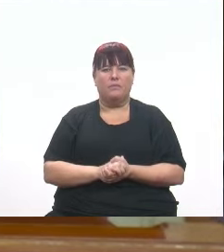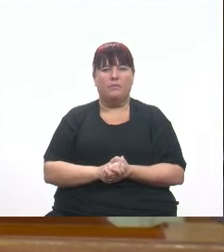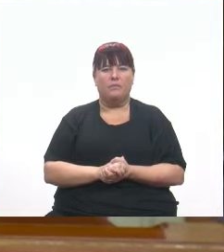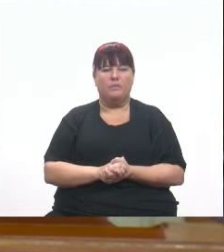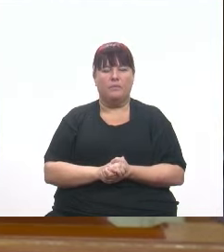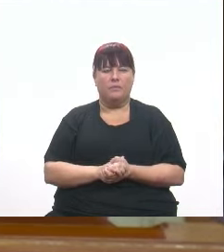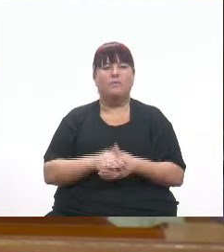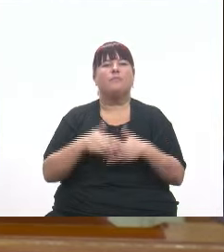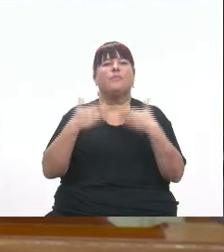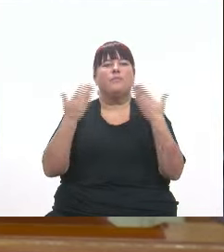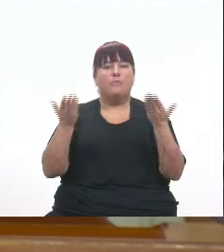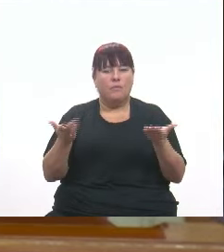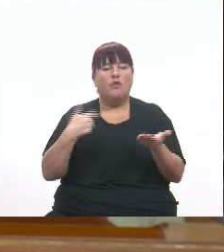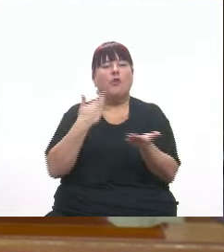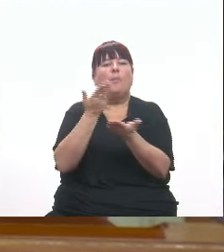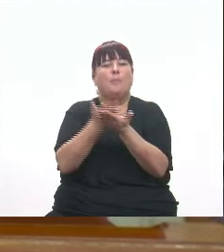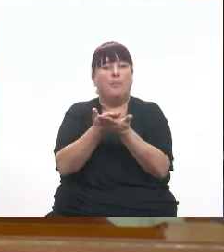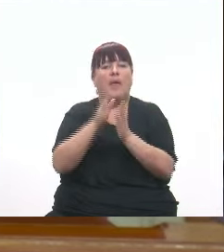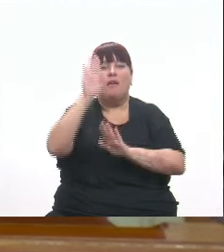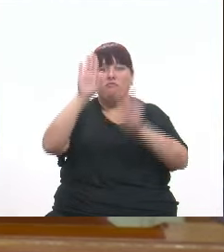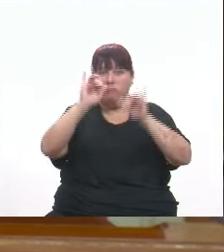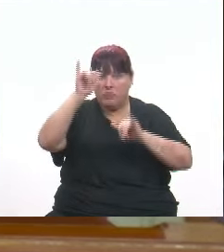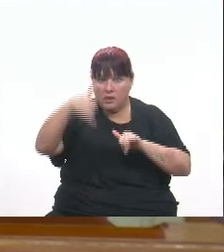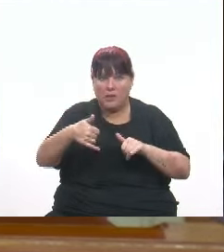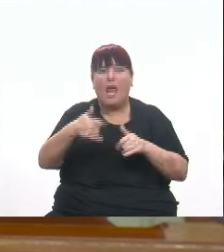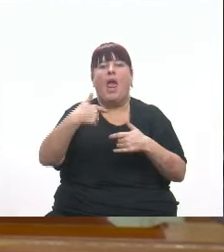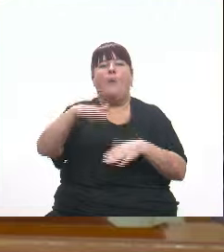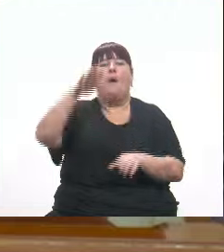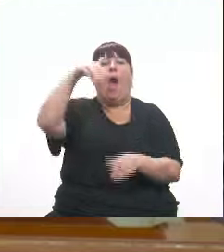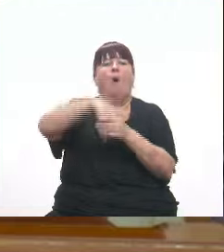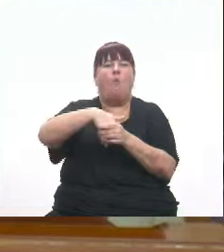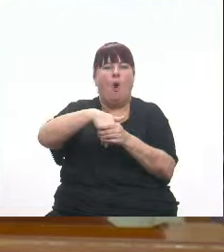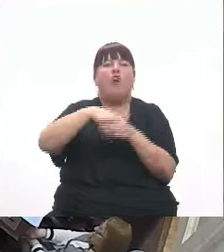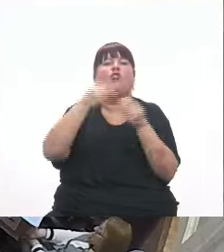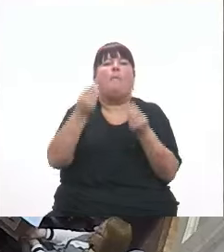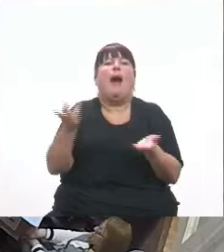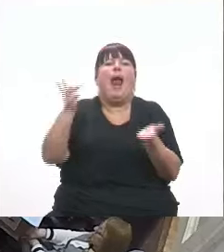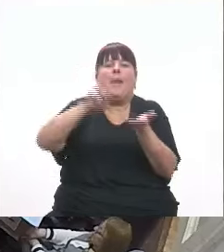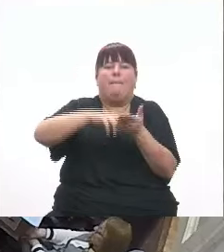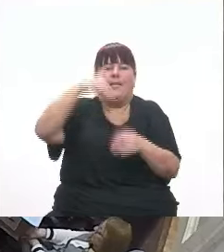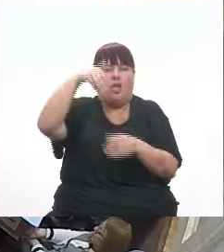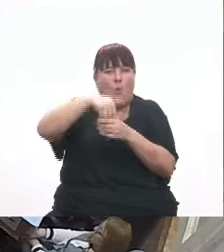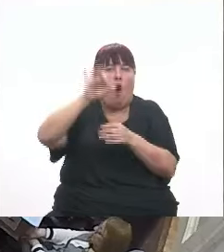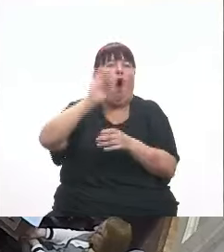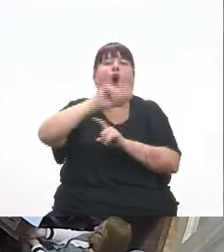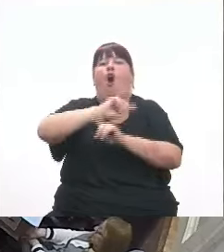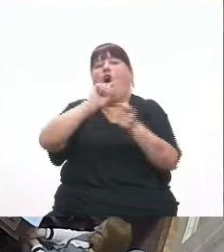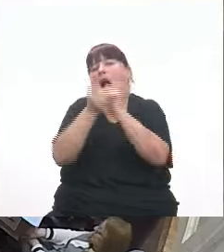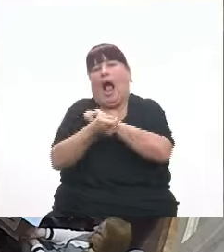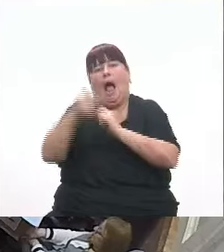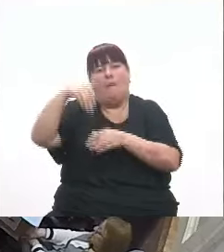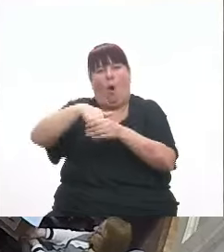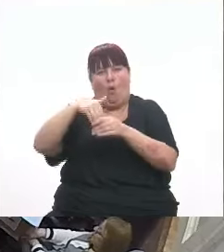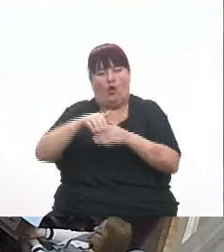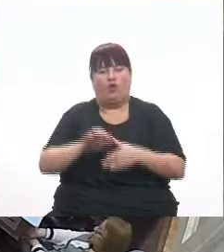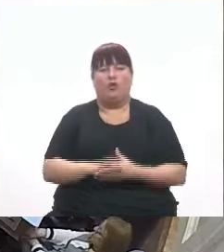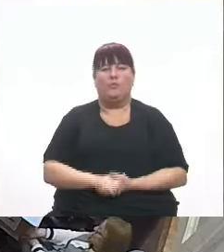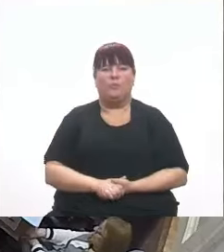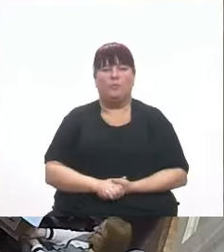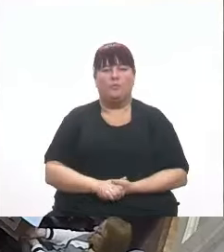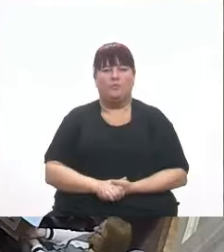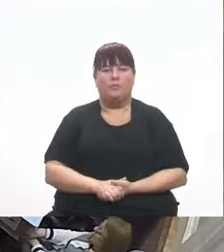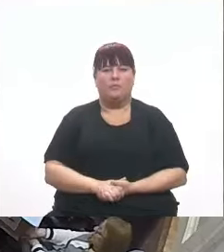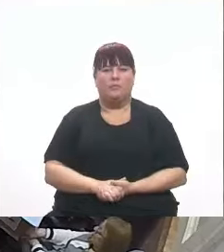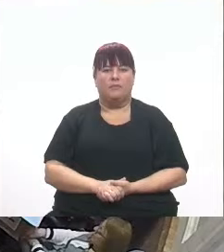En consecuencia, propongo, si hay asentimiento, se practique una votación a efectos de ratificar o rectificar su voto.